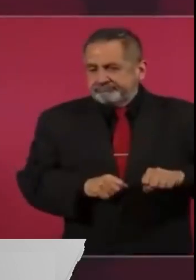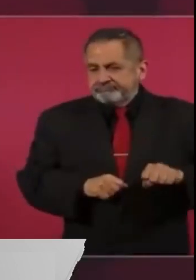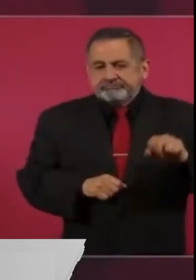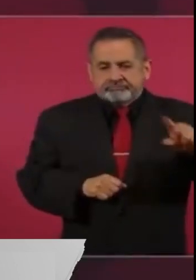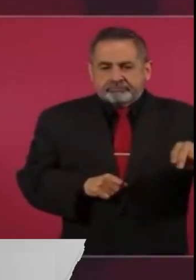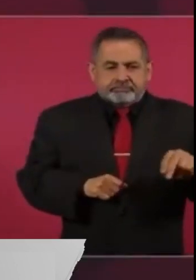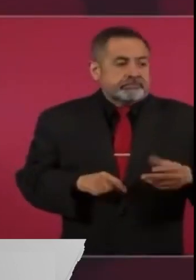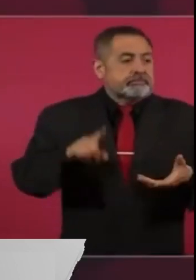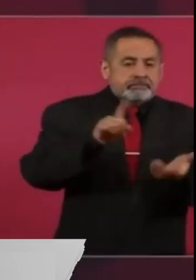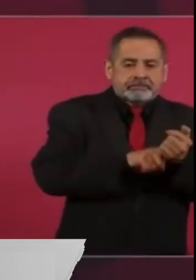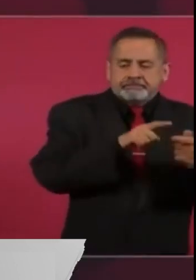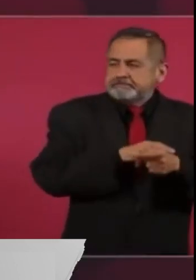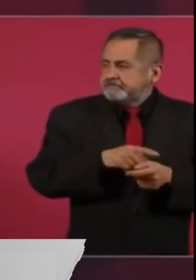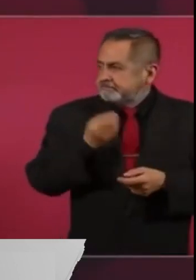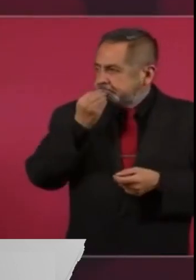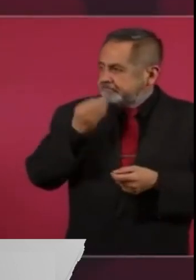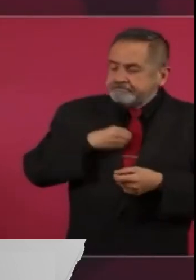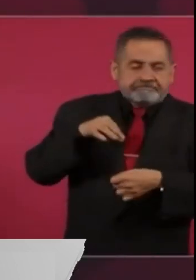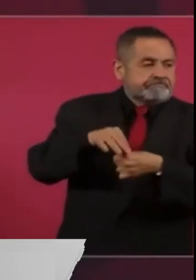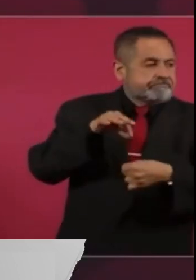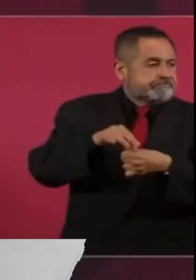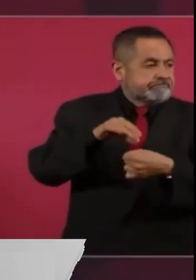al fraude.